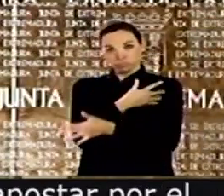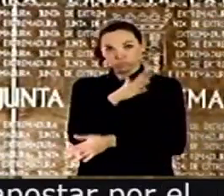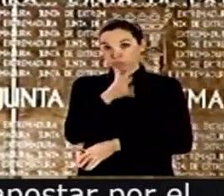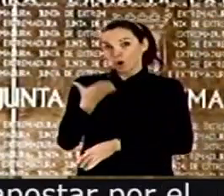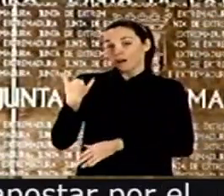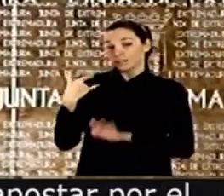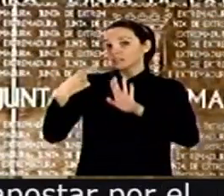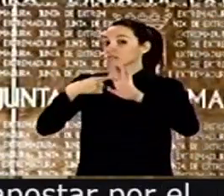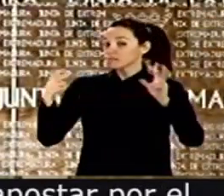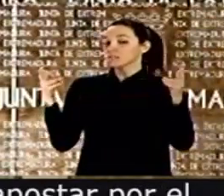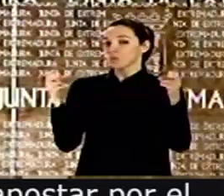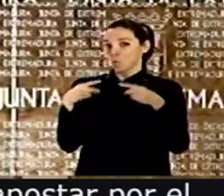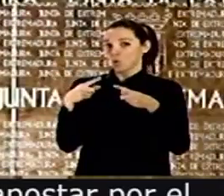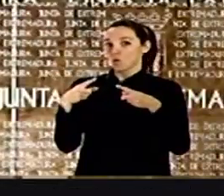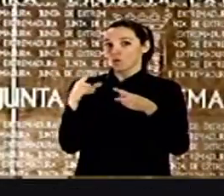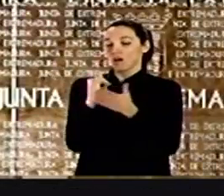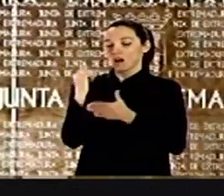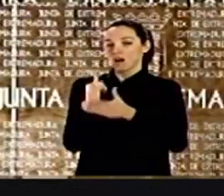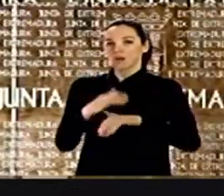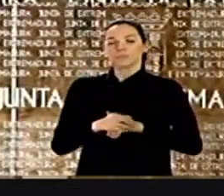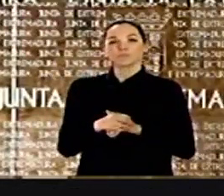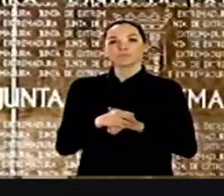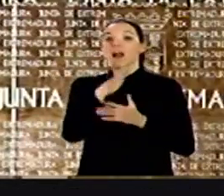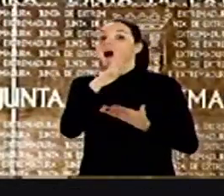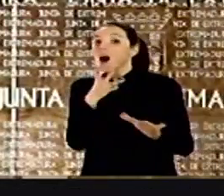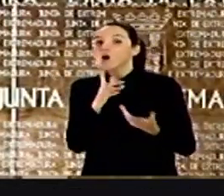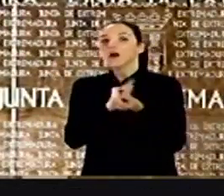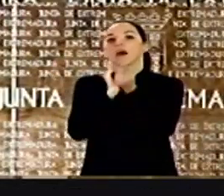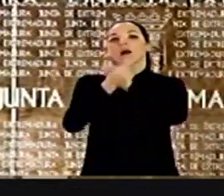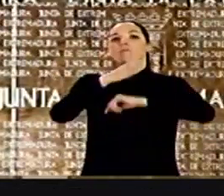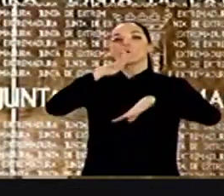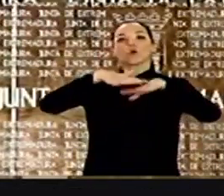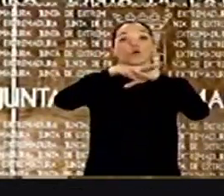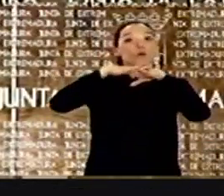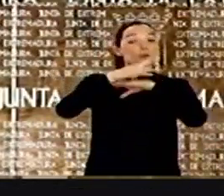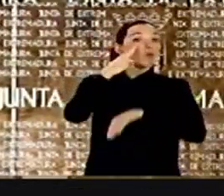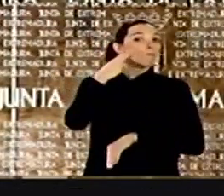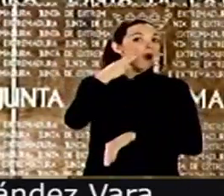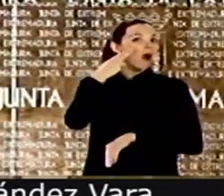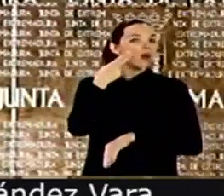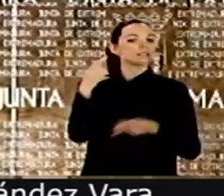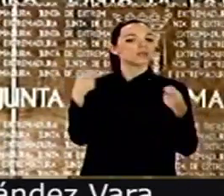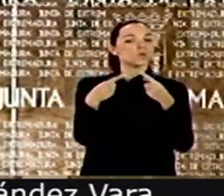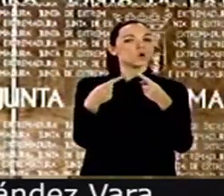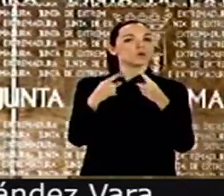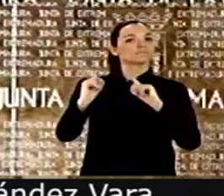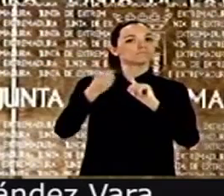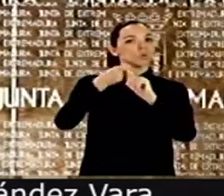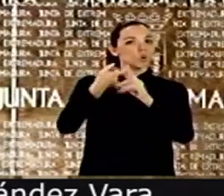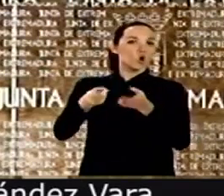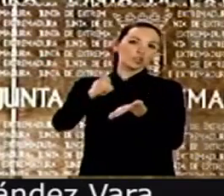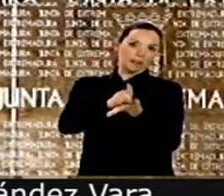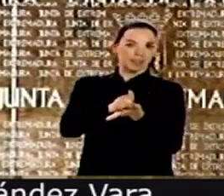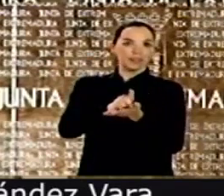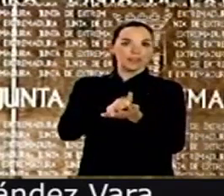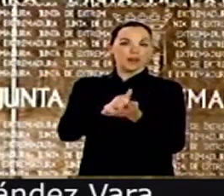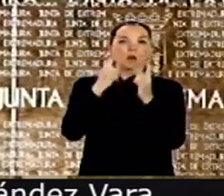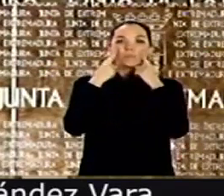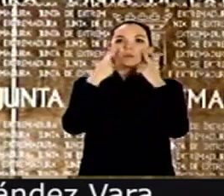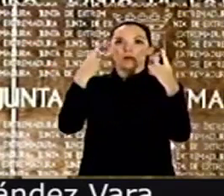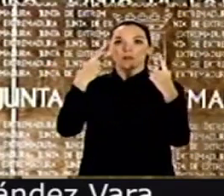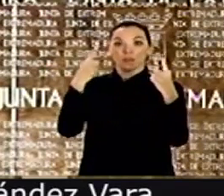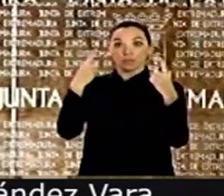Este Gobierno, el de los socialistas de Guillermo Fernández Vara, recuperó los seguros agrarios. Los recuperó en el primer ejercicio presupuestario, y esa ha sido